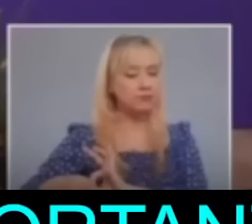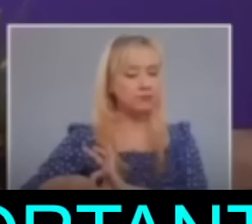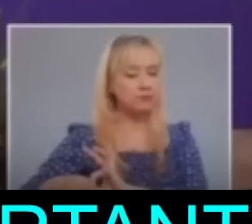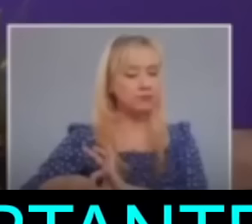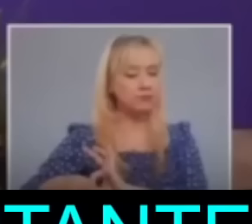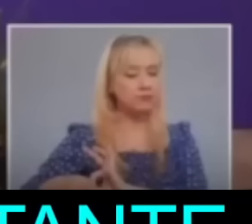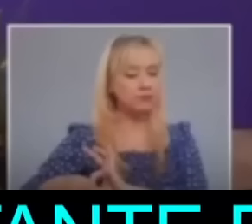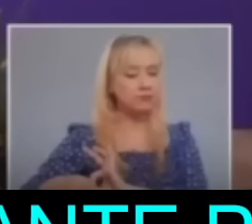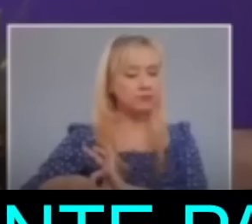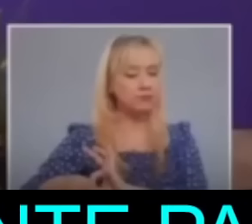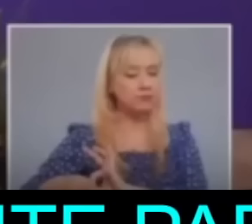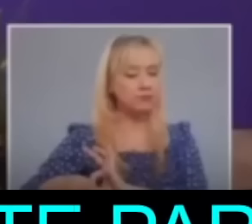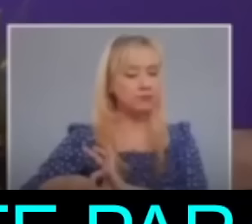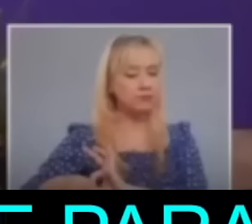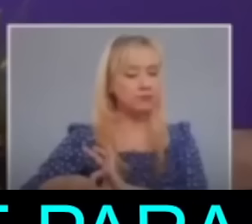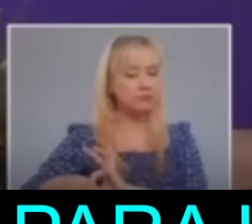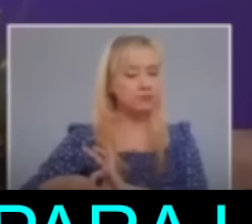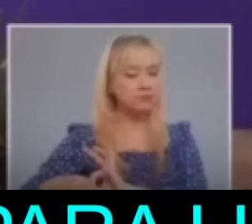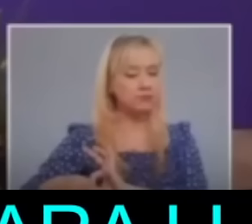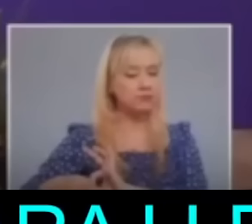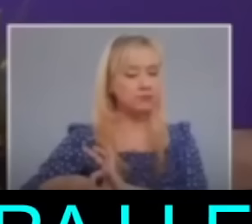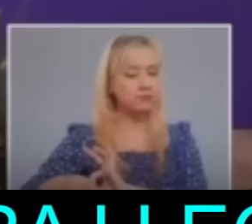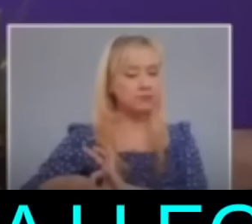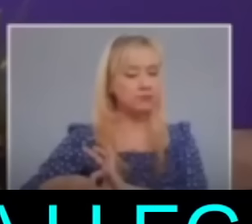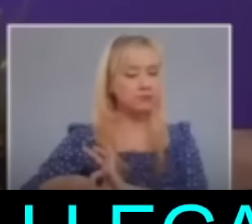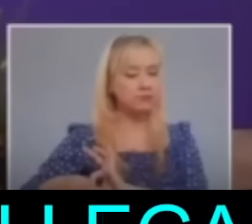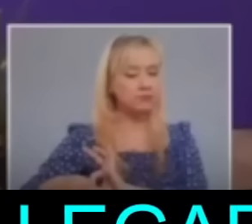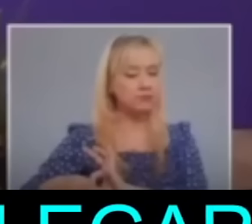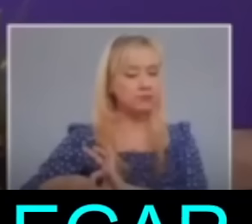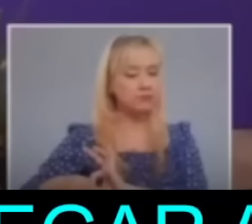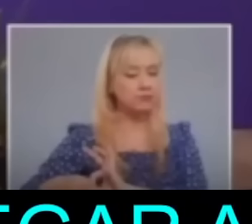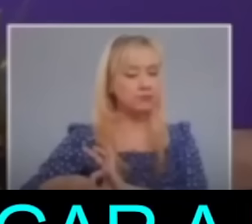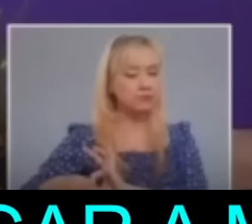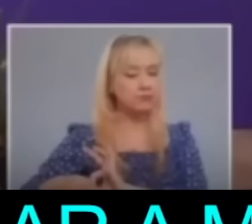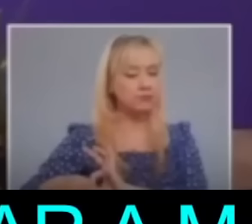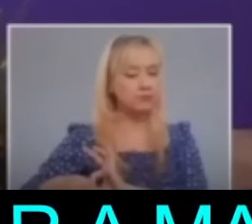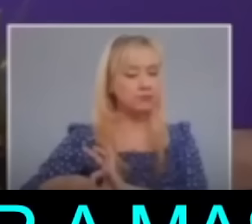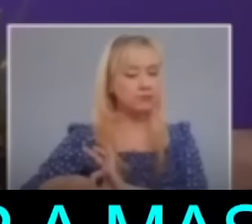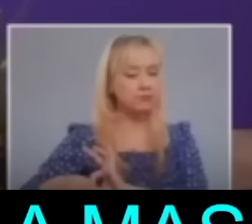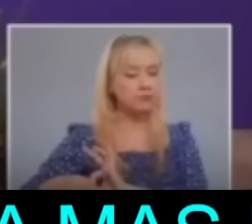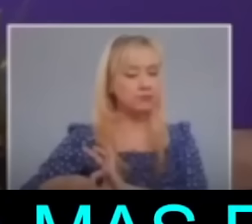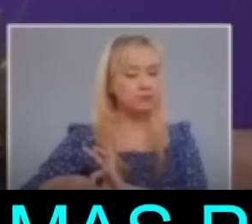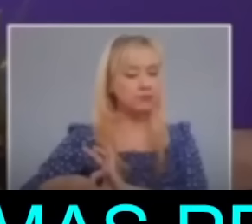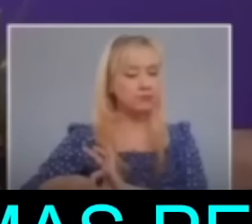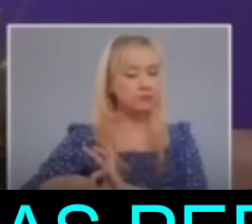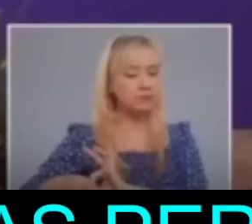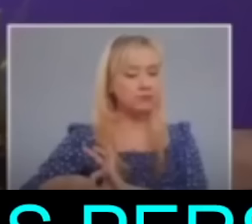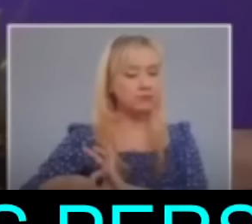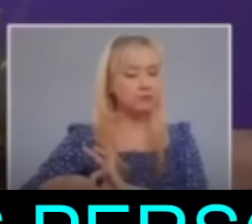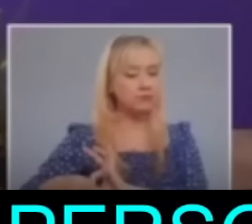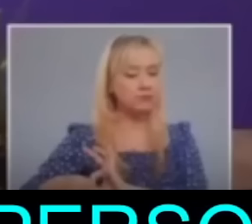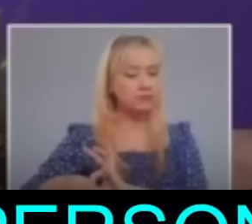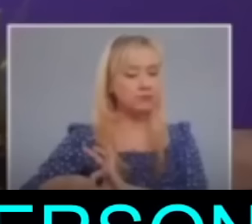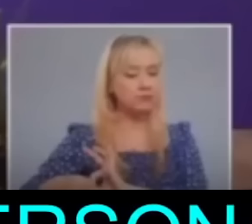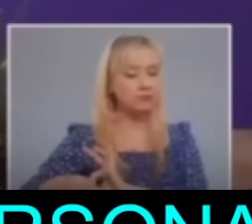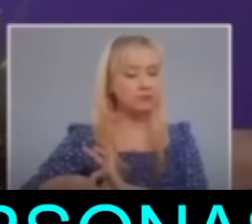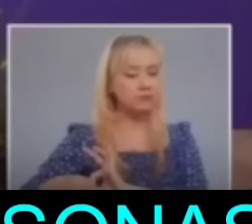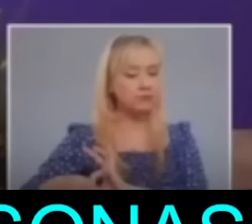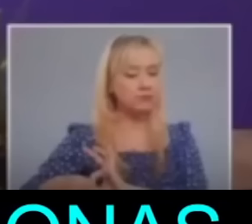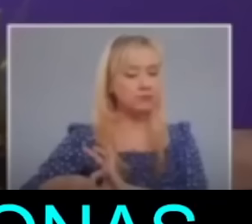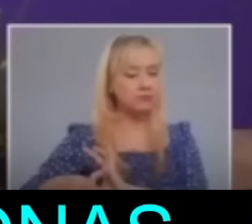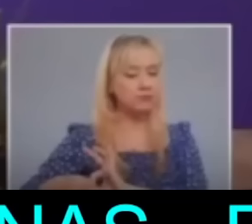poder judicial de la federación que es un organismo adherente justamente al poder judicial así como